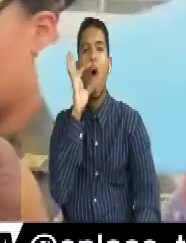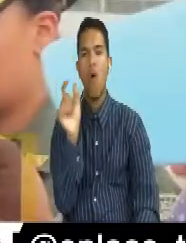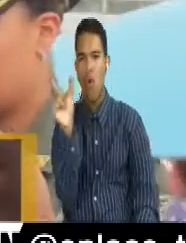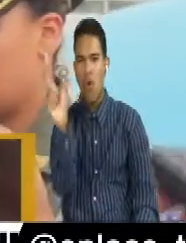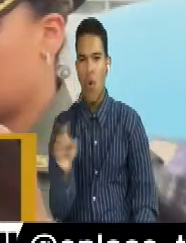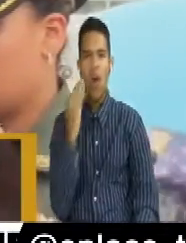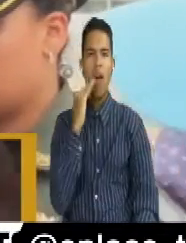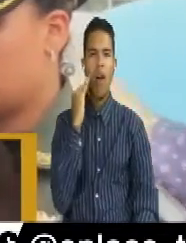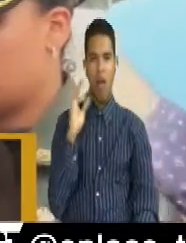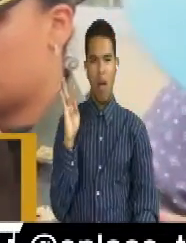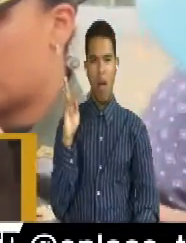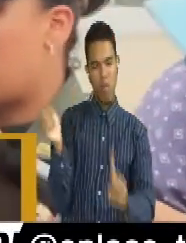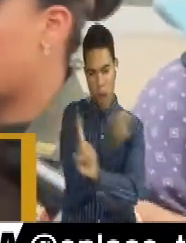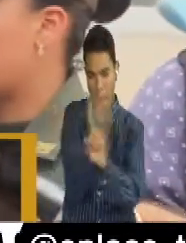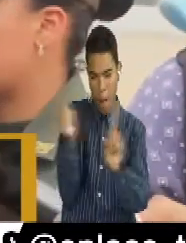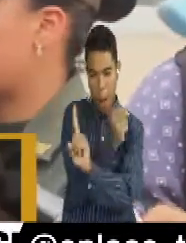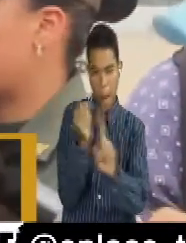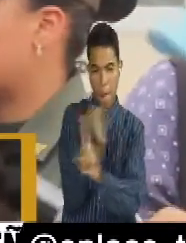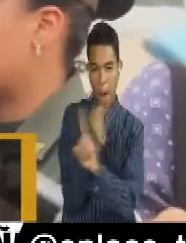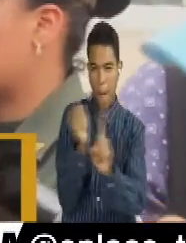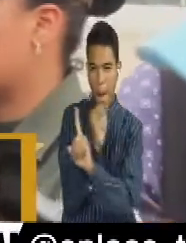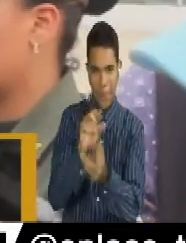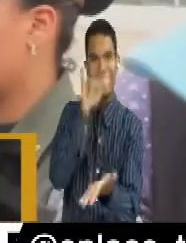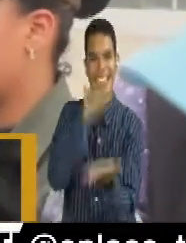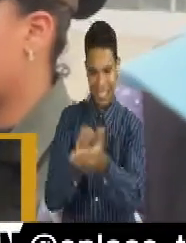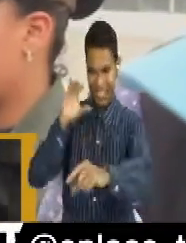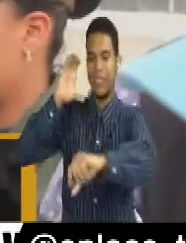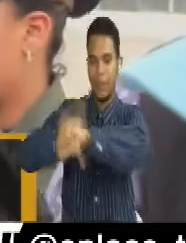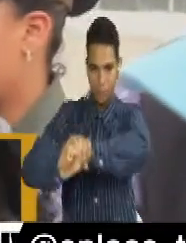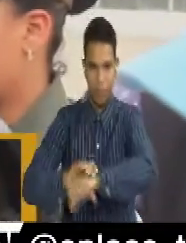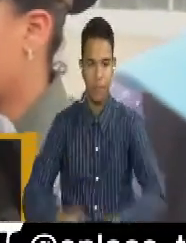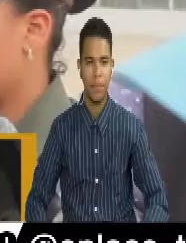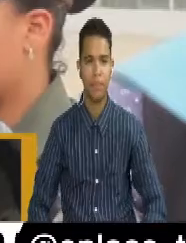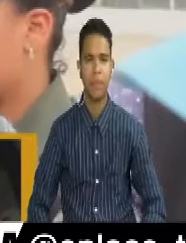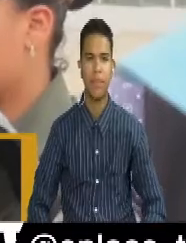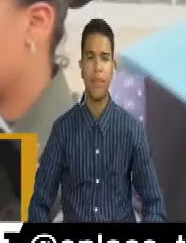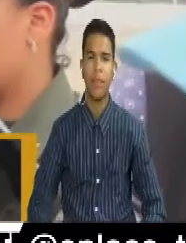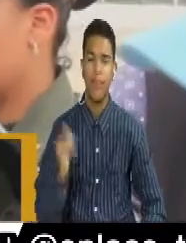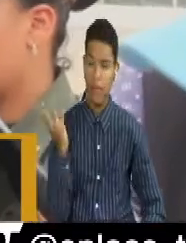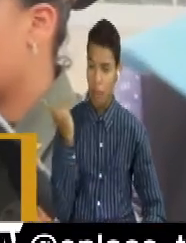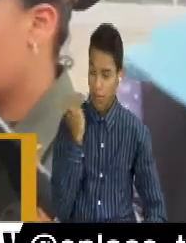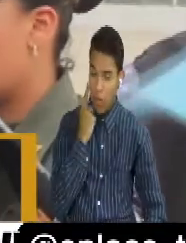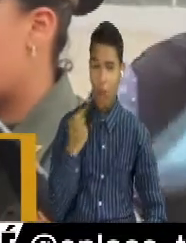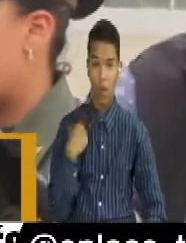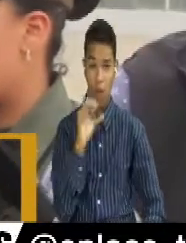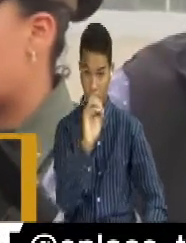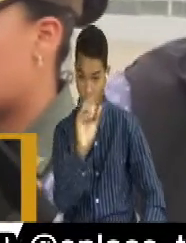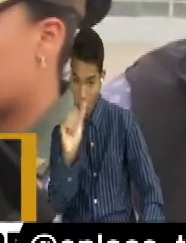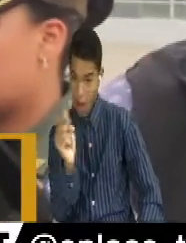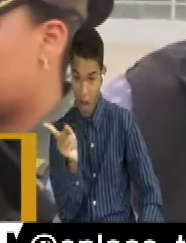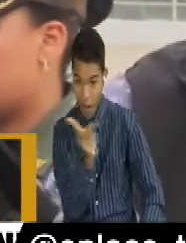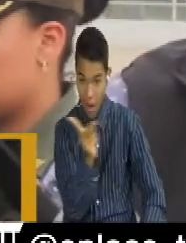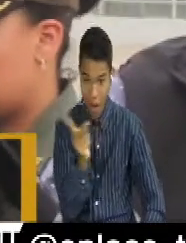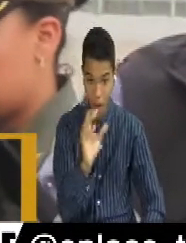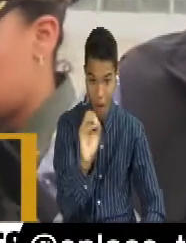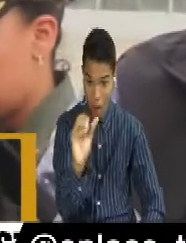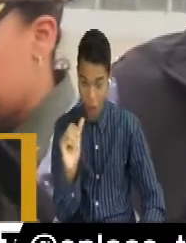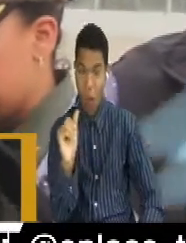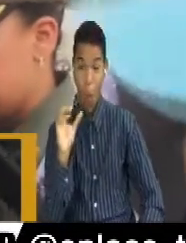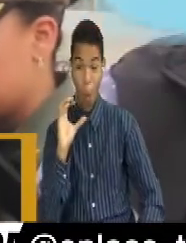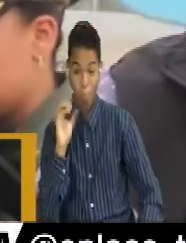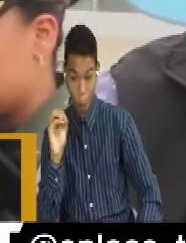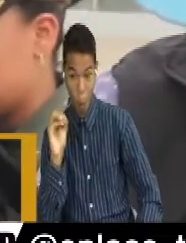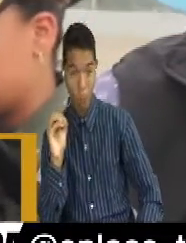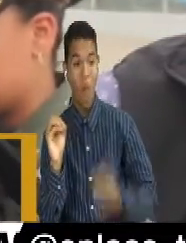Afortunadamente tenemos un registro de lesiones personales donde el señor, la pareja sentimental, agrede